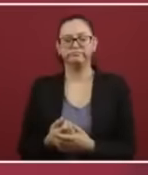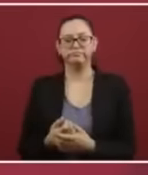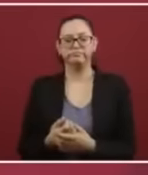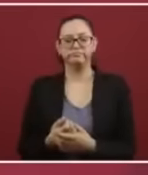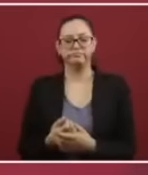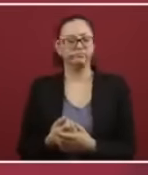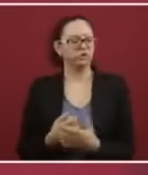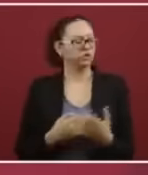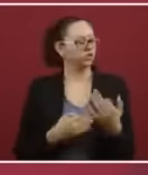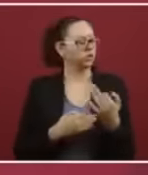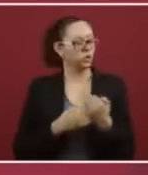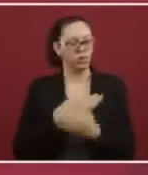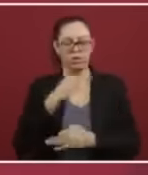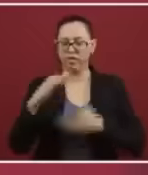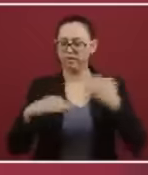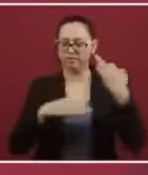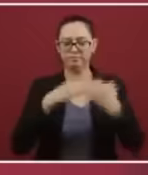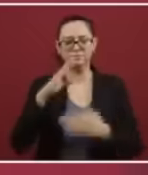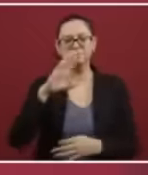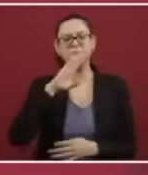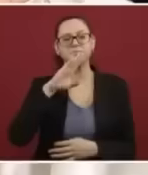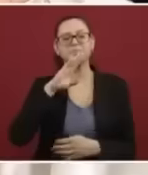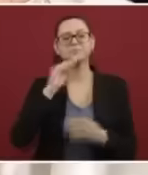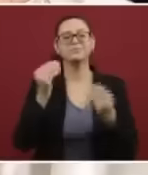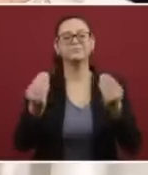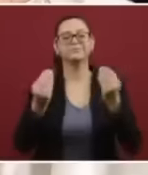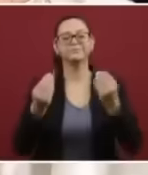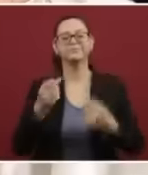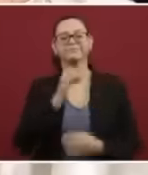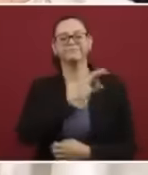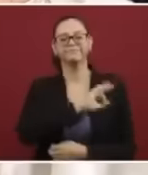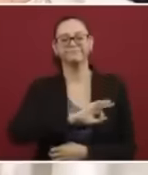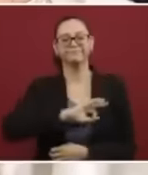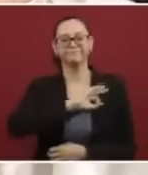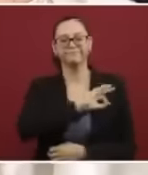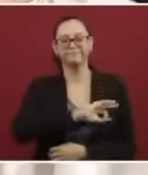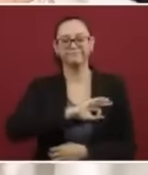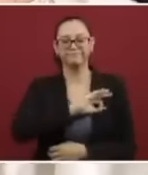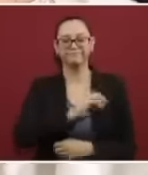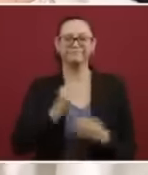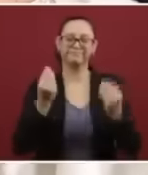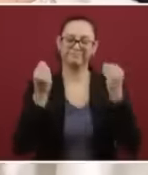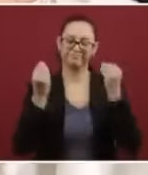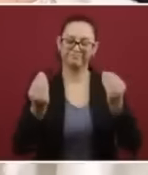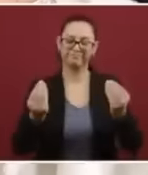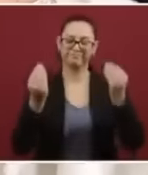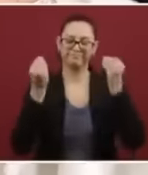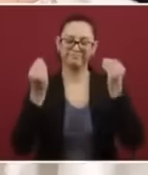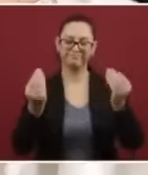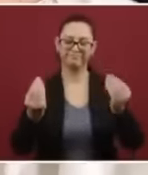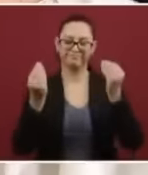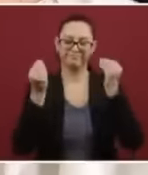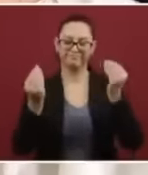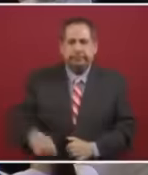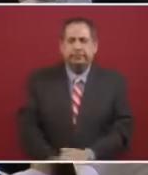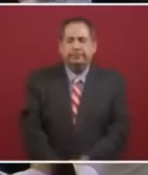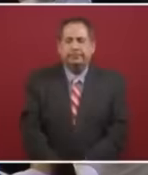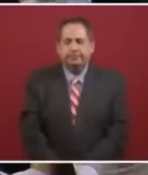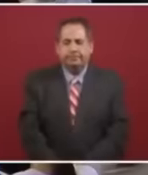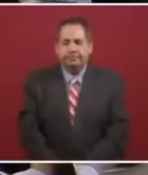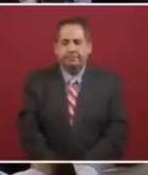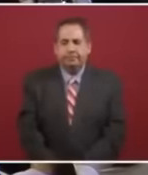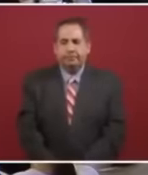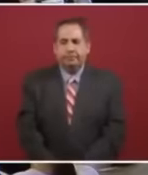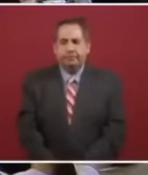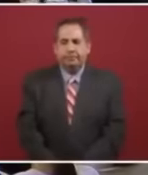a todas las mamás, felicidades, muchas, muchas felicidades.